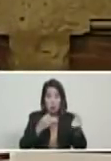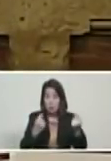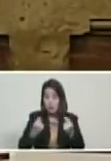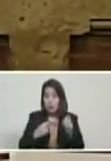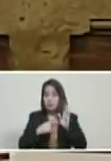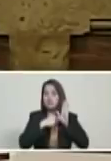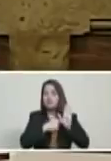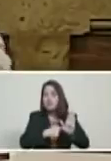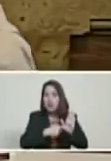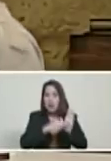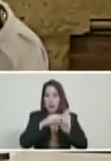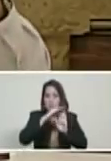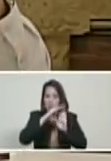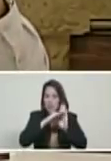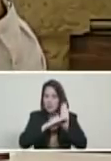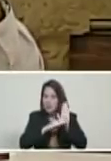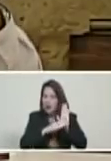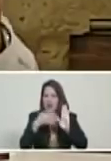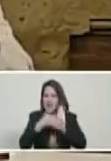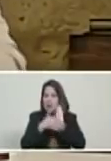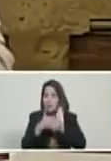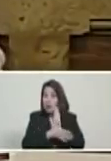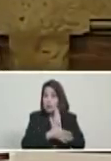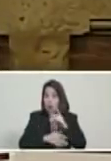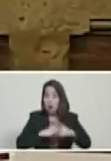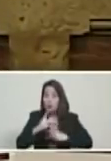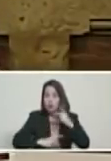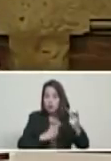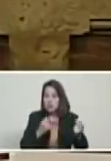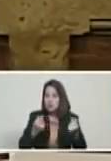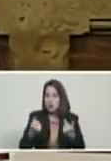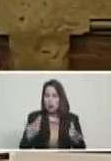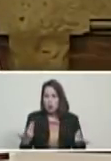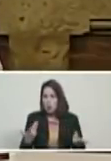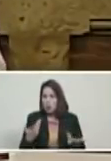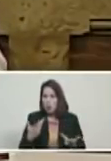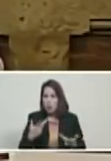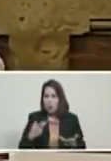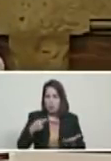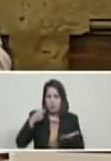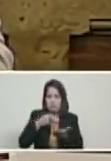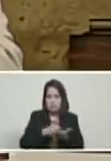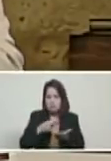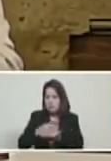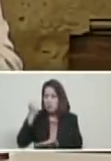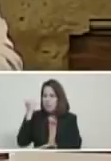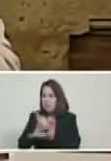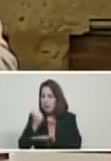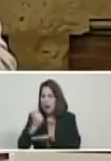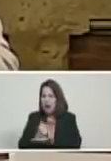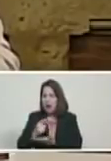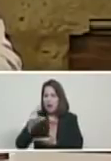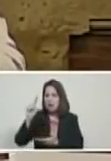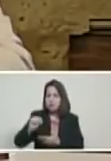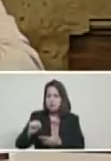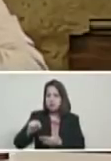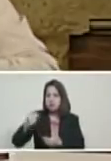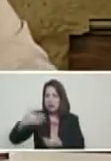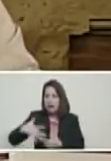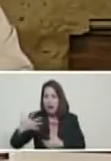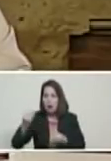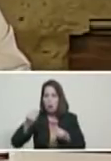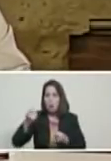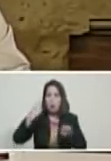realidad estructural de los procesos productivos, de los procesos de fijación de precios, de los procesos de